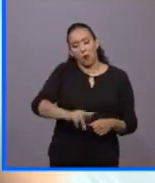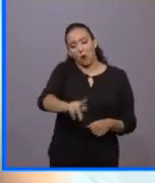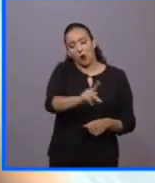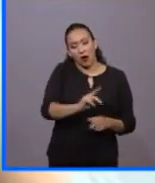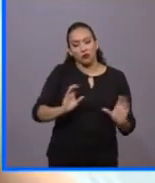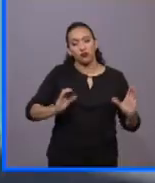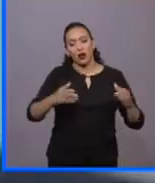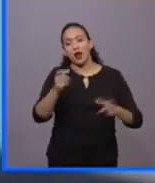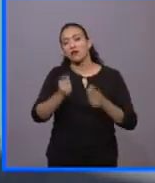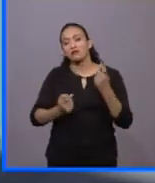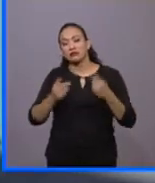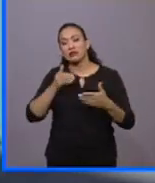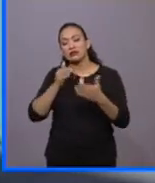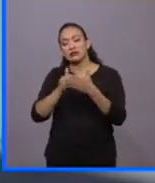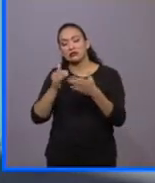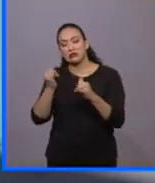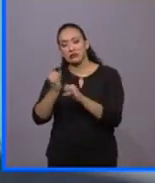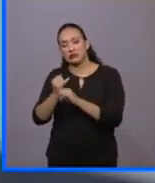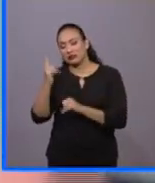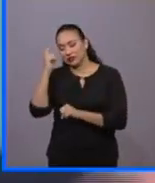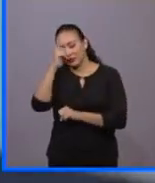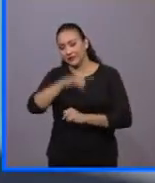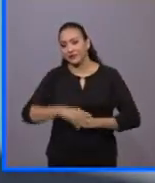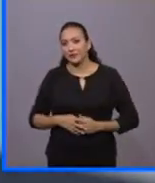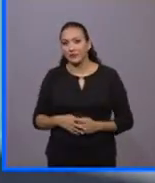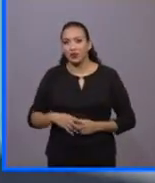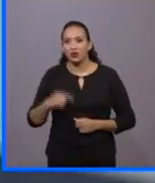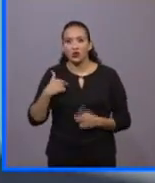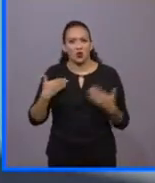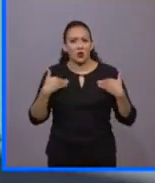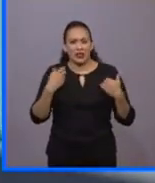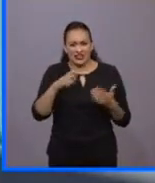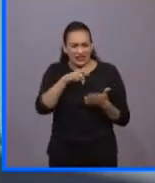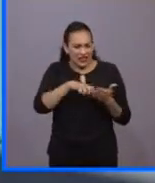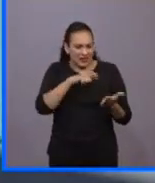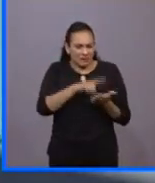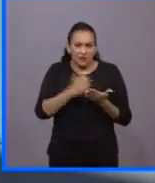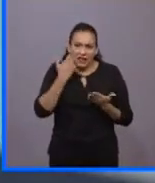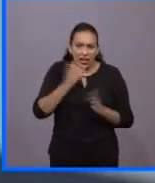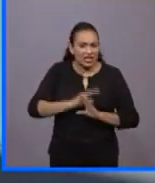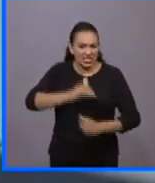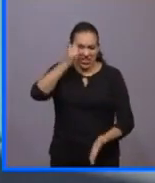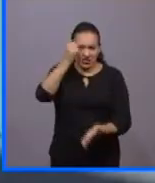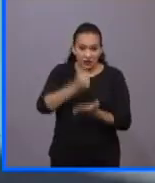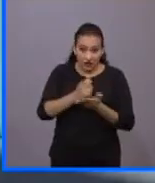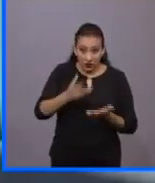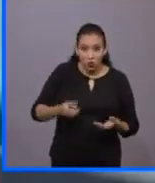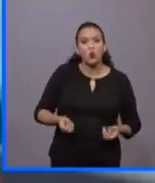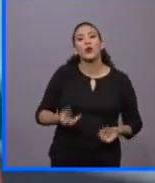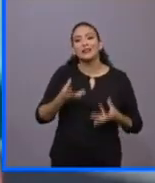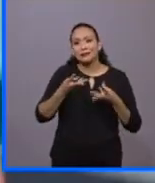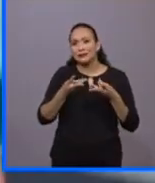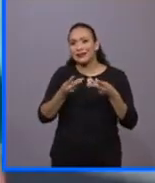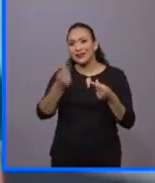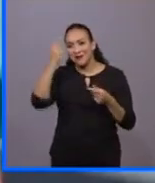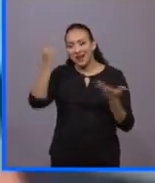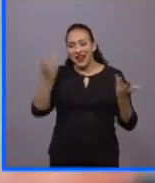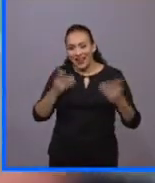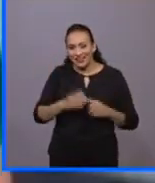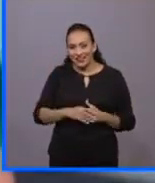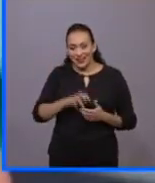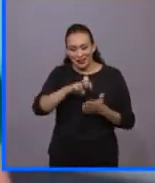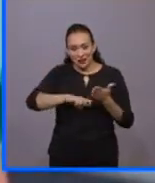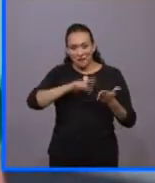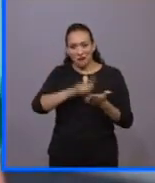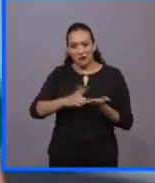más complicado. A mí no me queda claro en el caso de esta reforma si ya se cotizó lo que va a costar. De